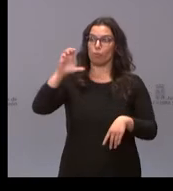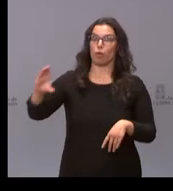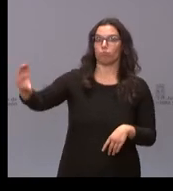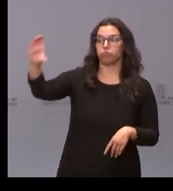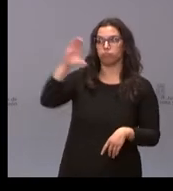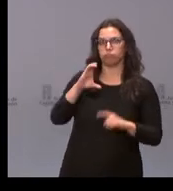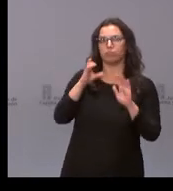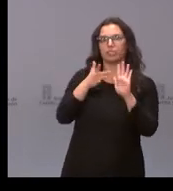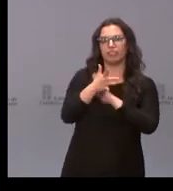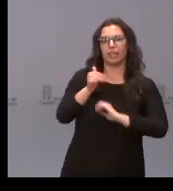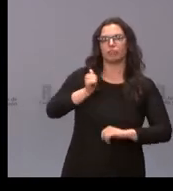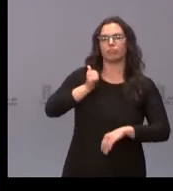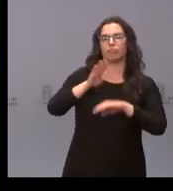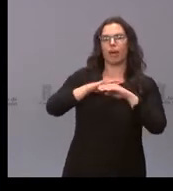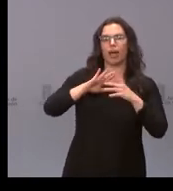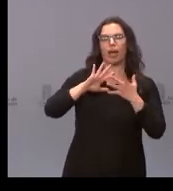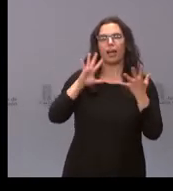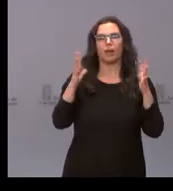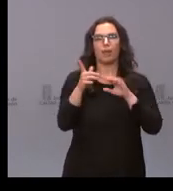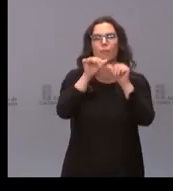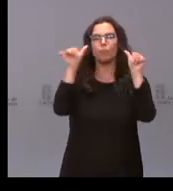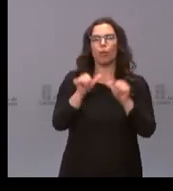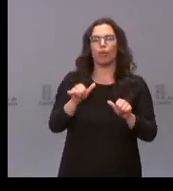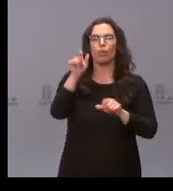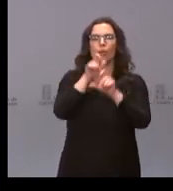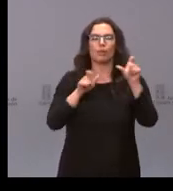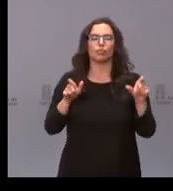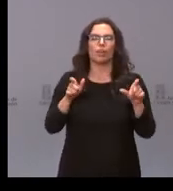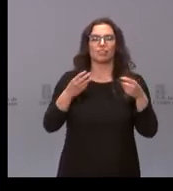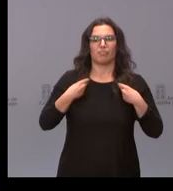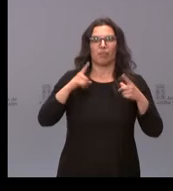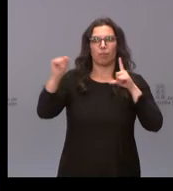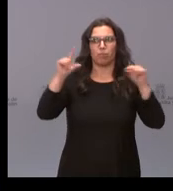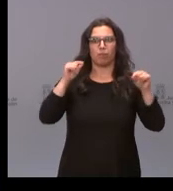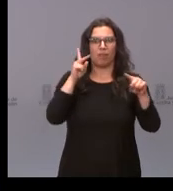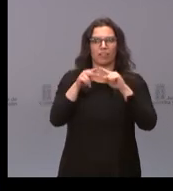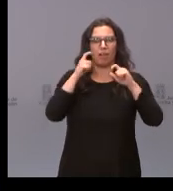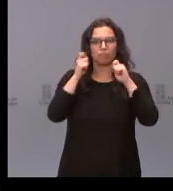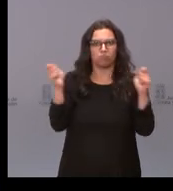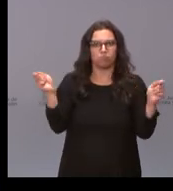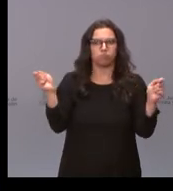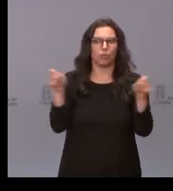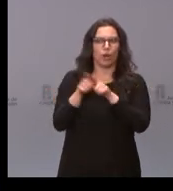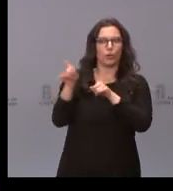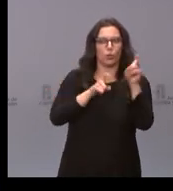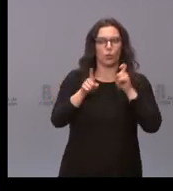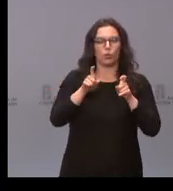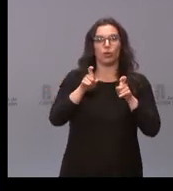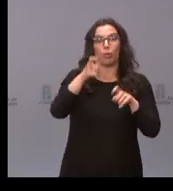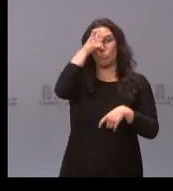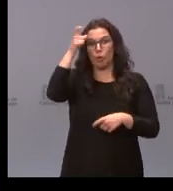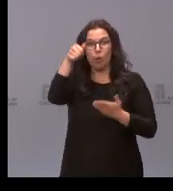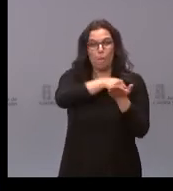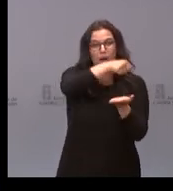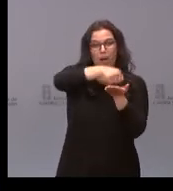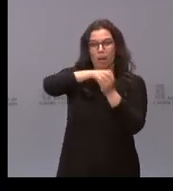cambiar el modelo de crecimiento demográfico revitalizando el interior no sé de qué formas podría invertirse en la españa vaciada que tanto afecta